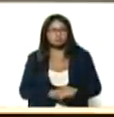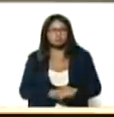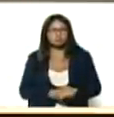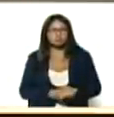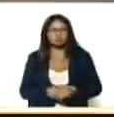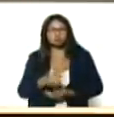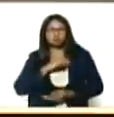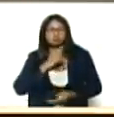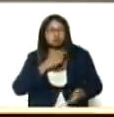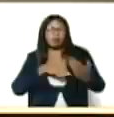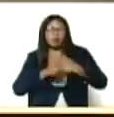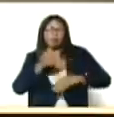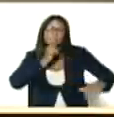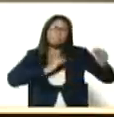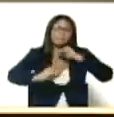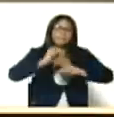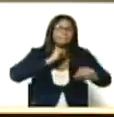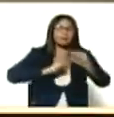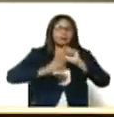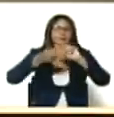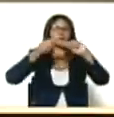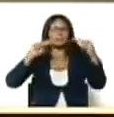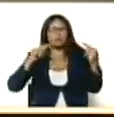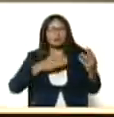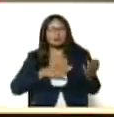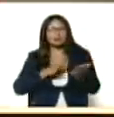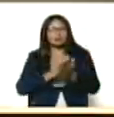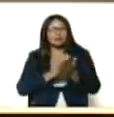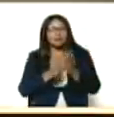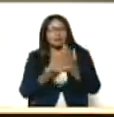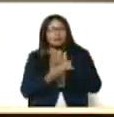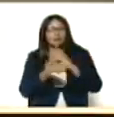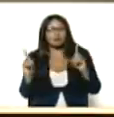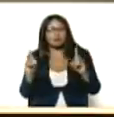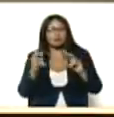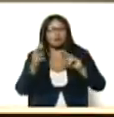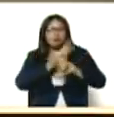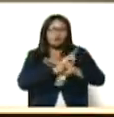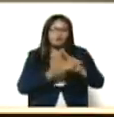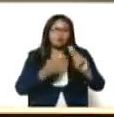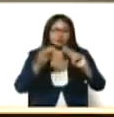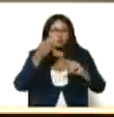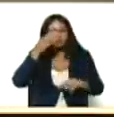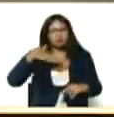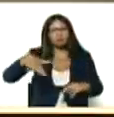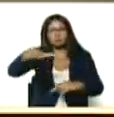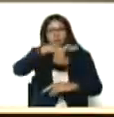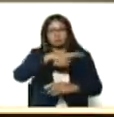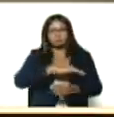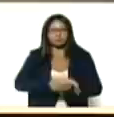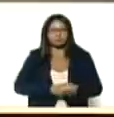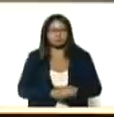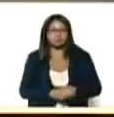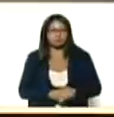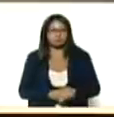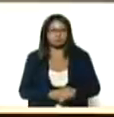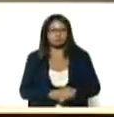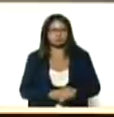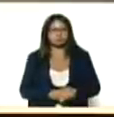Salimos nosotros en defensa de la paz, la estabilidad, la democracia, el poder del pueblo. Bueno,